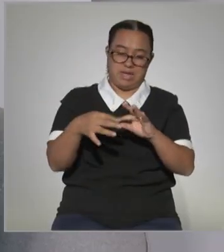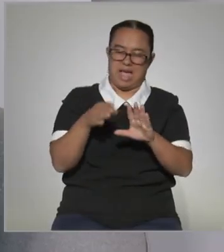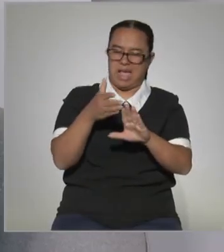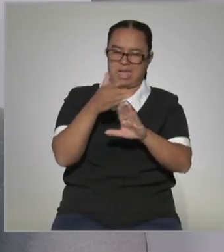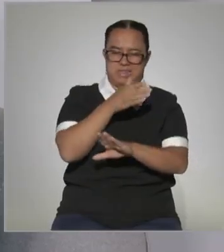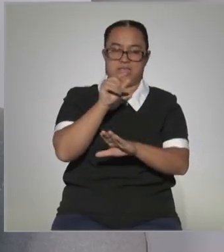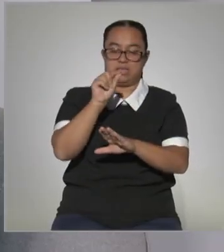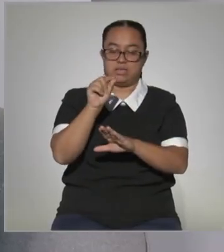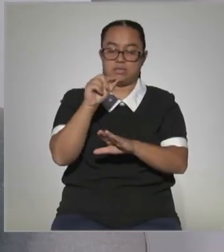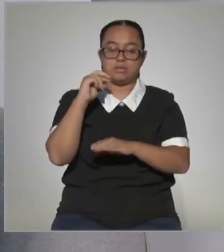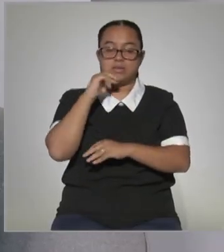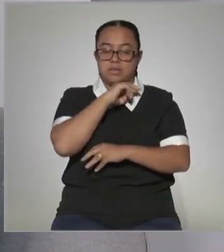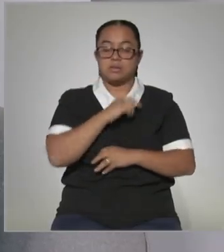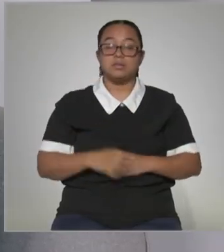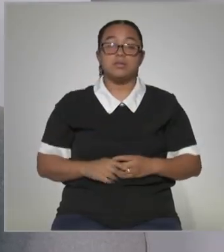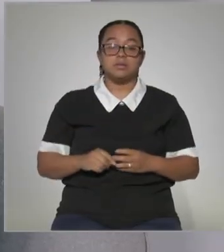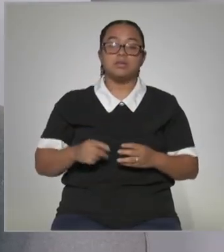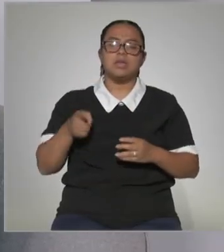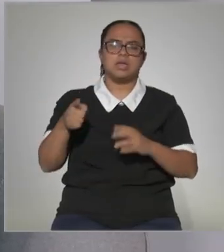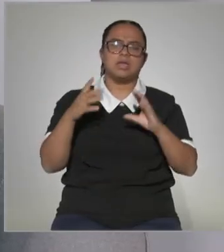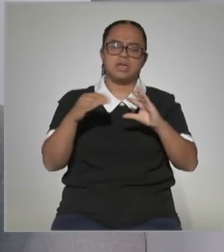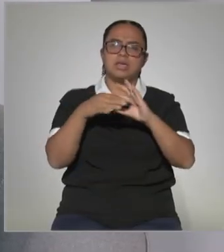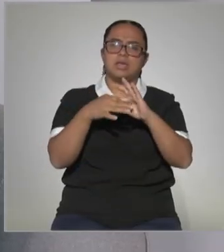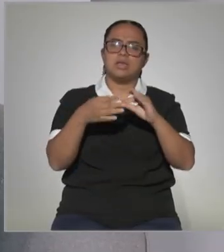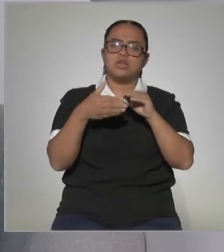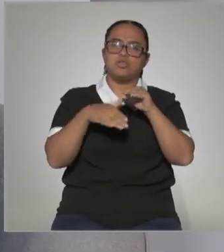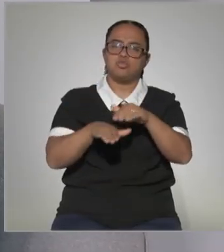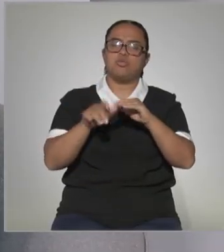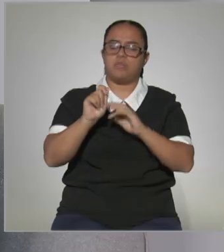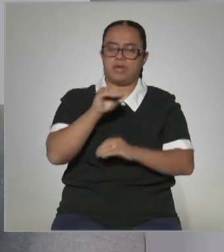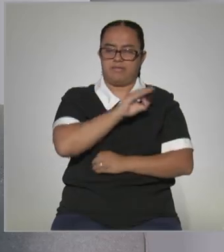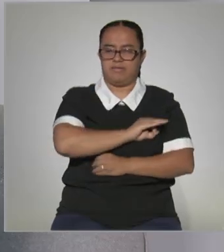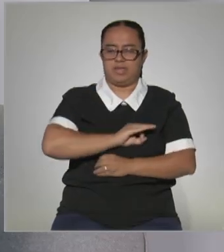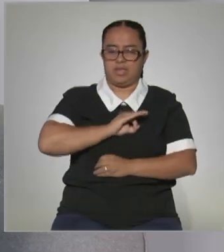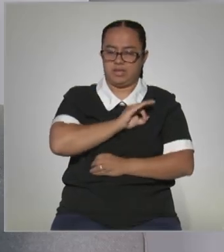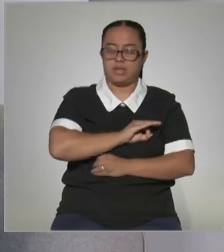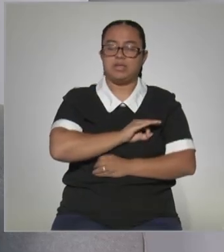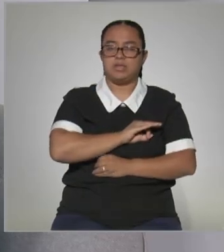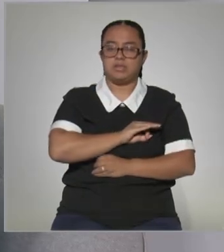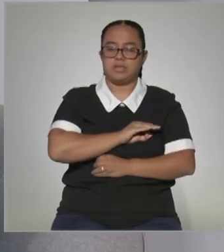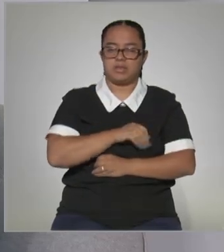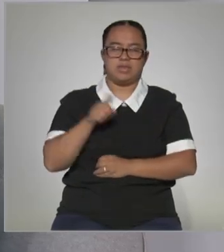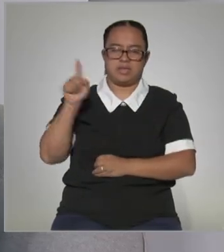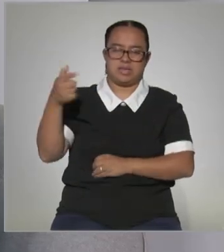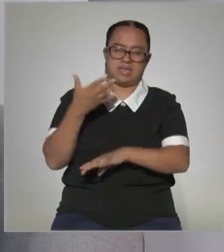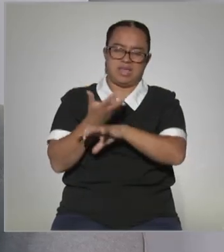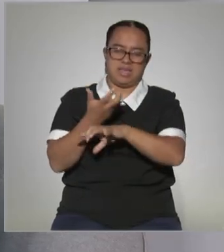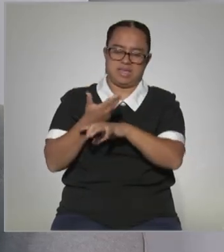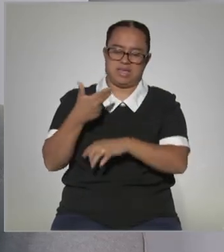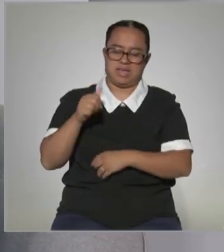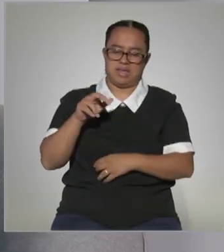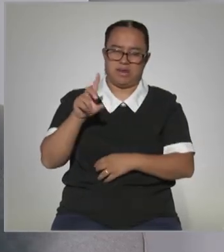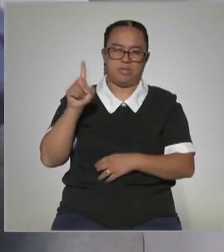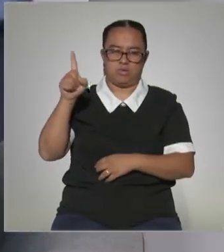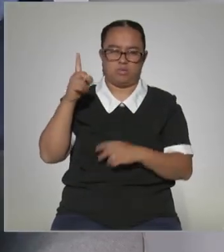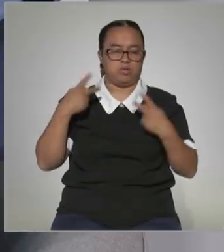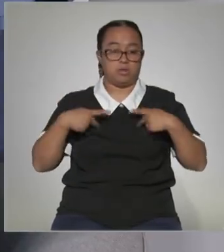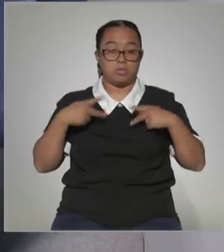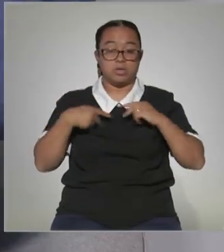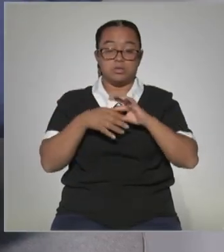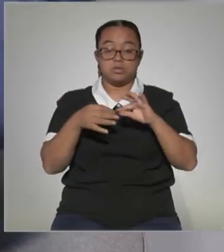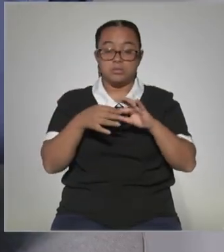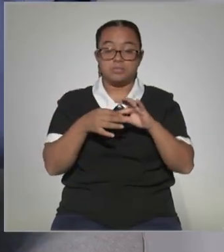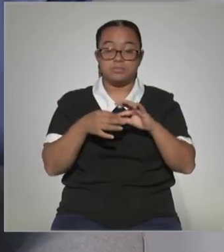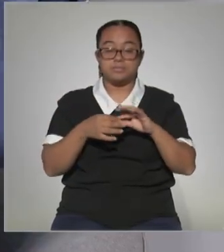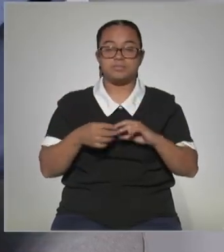Tal Ben-Shahar, que enseñó sobre la felicidad en Harvard, ¿no? Dice justamente ese estudio que mencionas, Liz, y dice